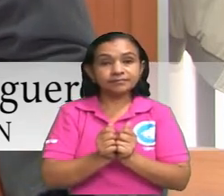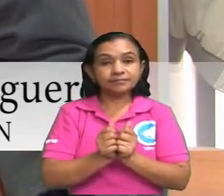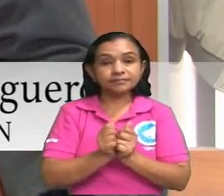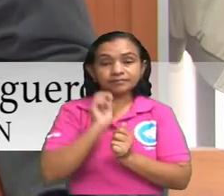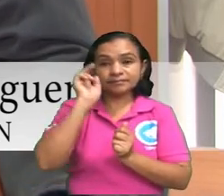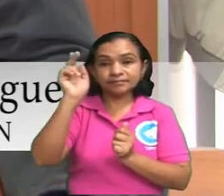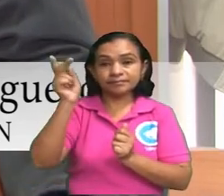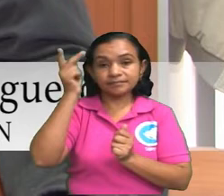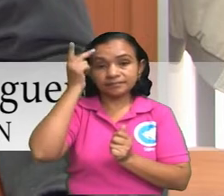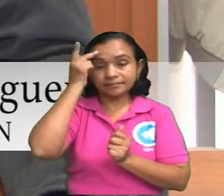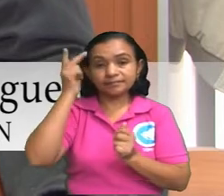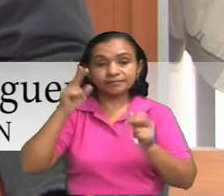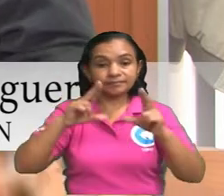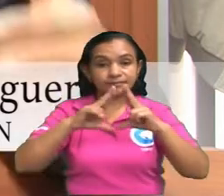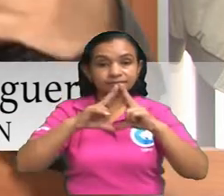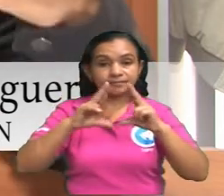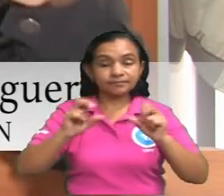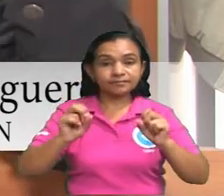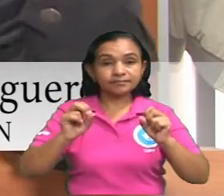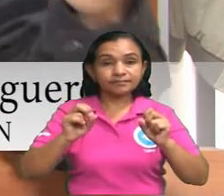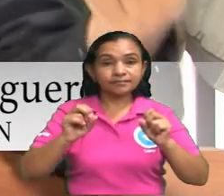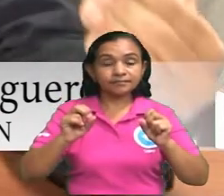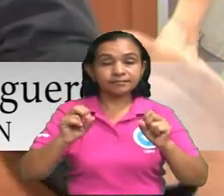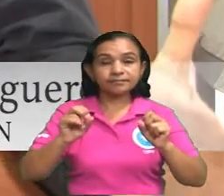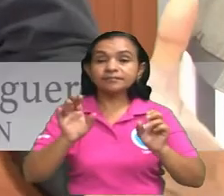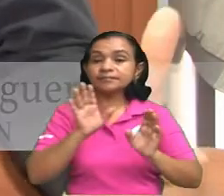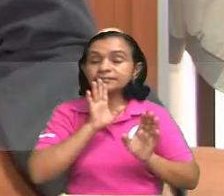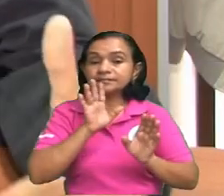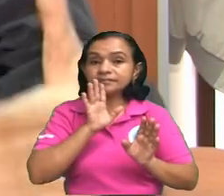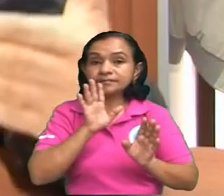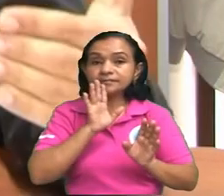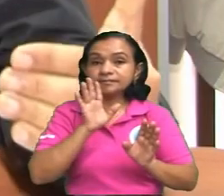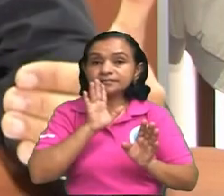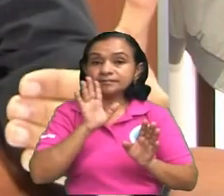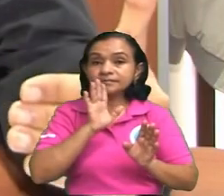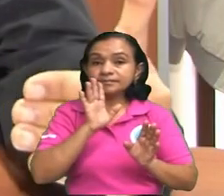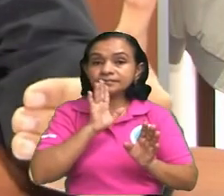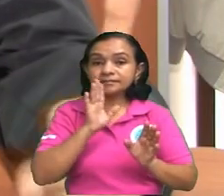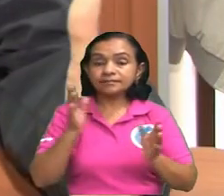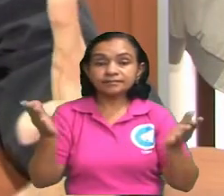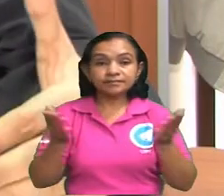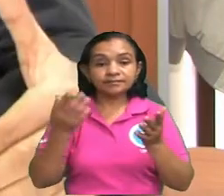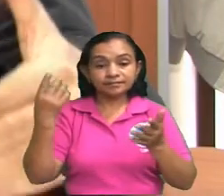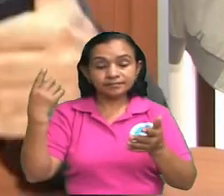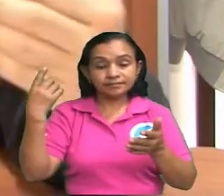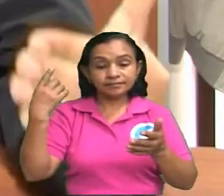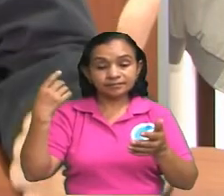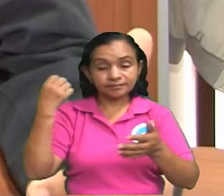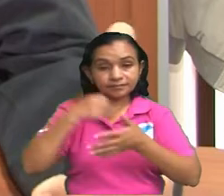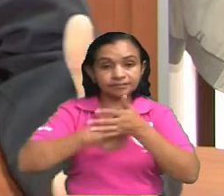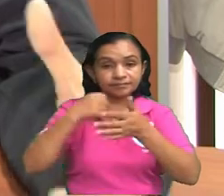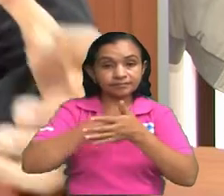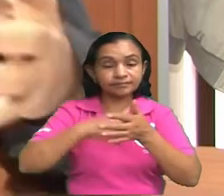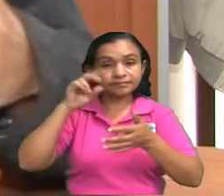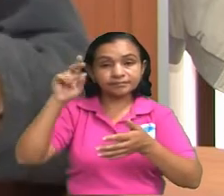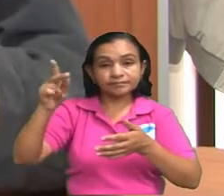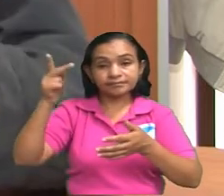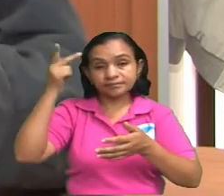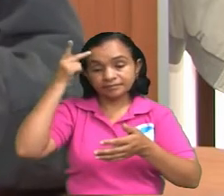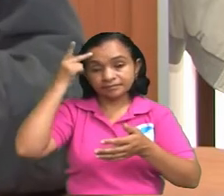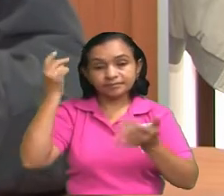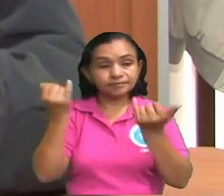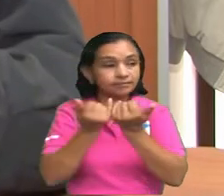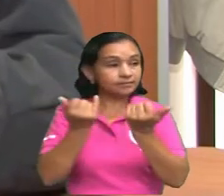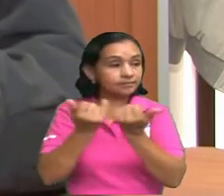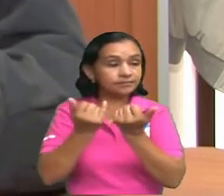políticos de nuestro país, que con expresiones no solamente de lucha política, sino también de lucha armada. Entonces